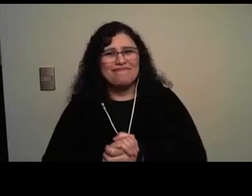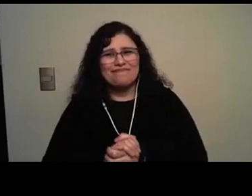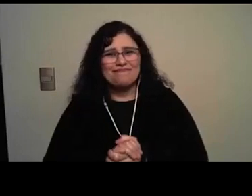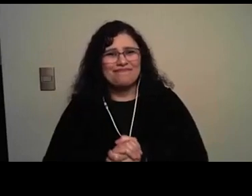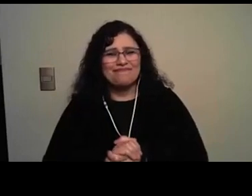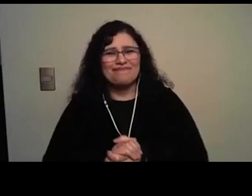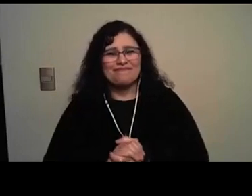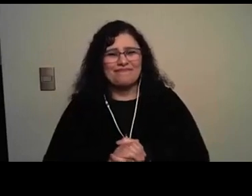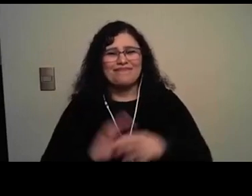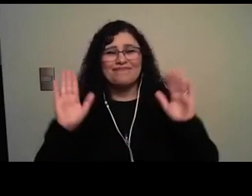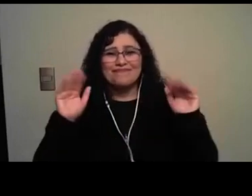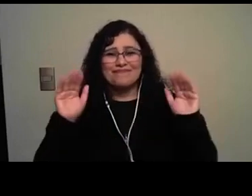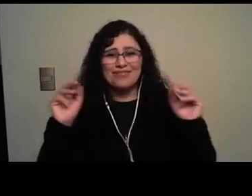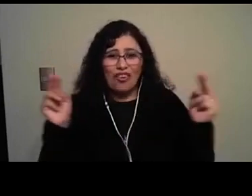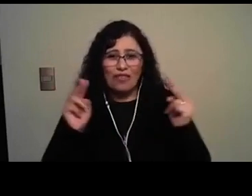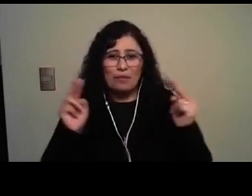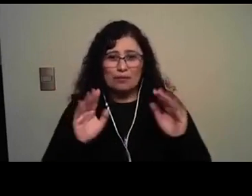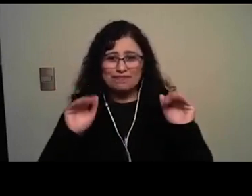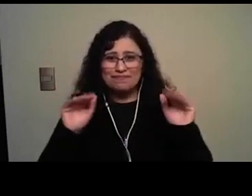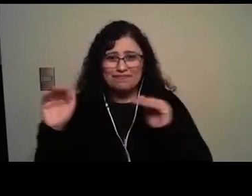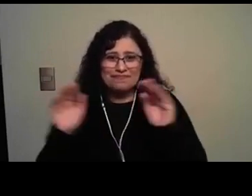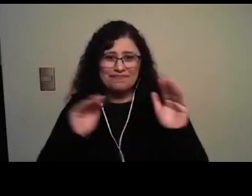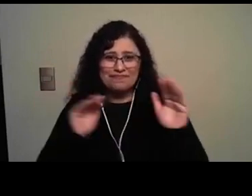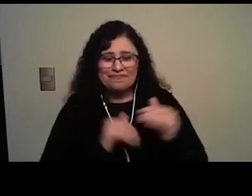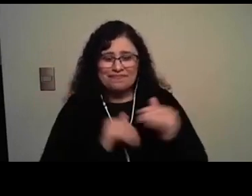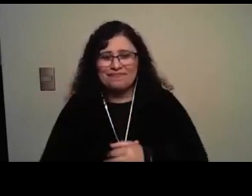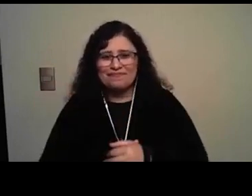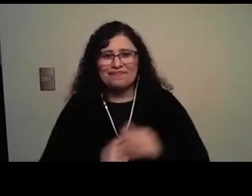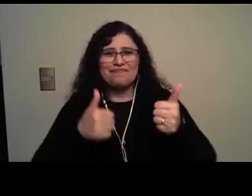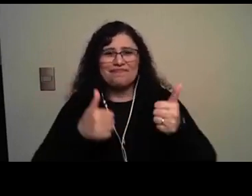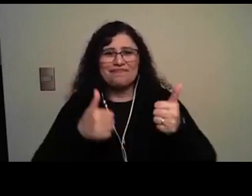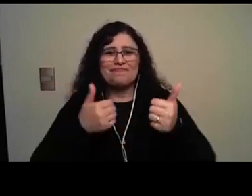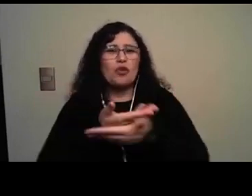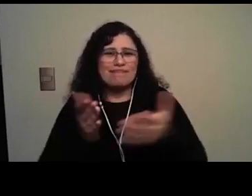Nos vemos la próxima semana, profe. Chao, Chao, que profe, esté que muy esté bien. bien, Un gracias. Chao, que esté abrazo. muy Chao, bien. chao. Chao.